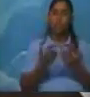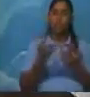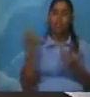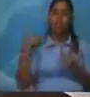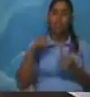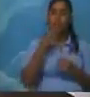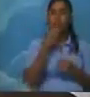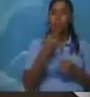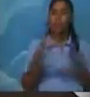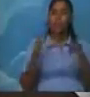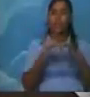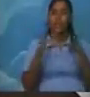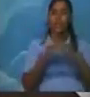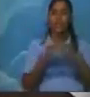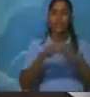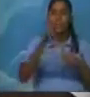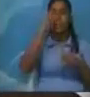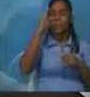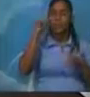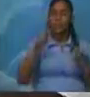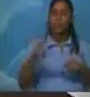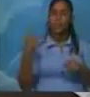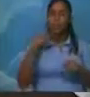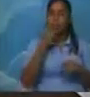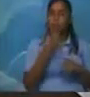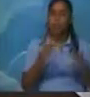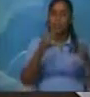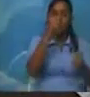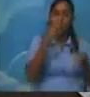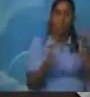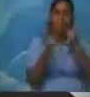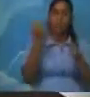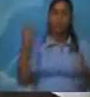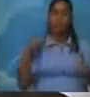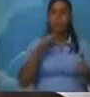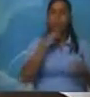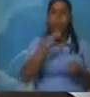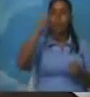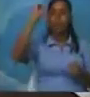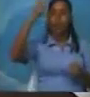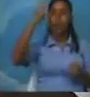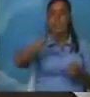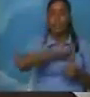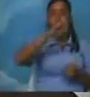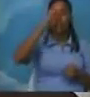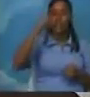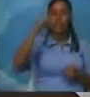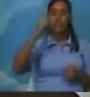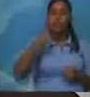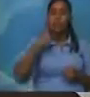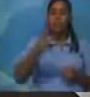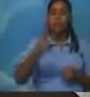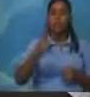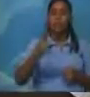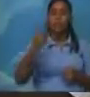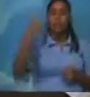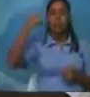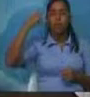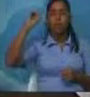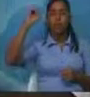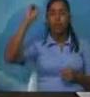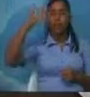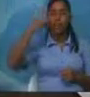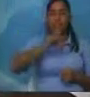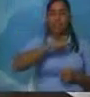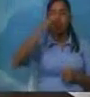buena casa que si hoy tenemos un buen carro que si hoy tenemos lo que tenemos es por la gracia de Dios como dijo el apóstol Pablo por la gracia de